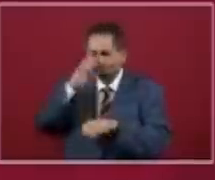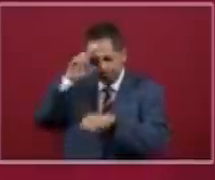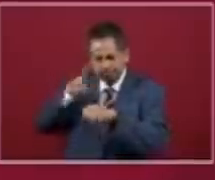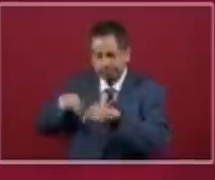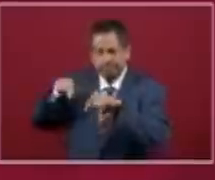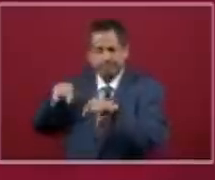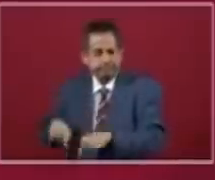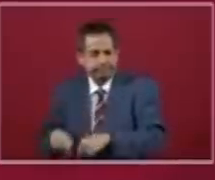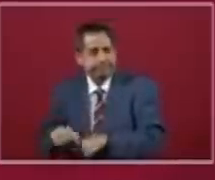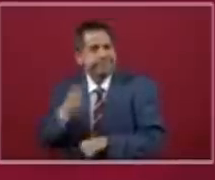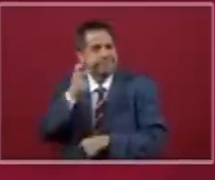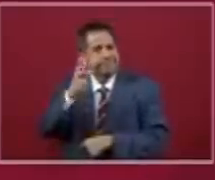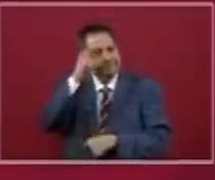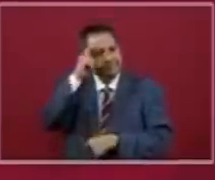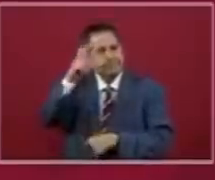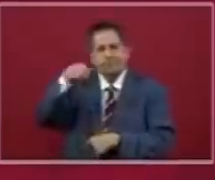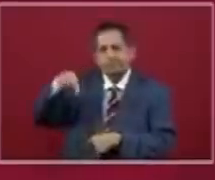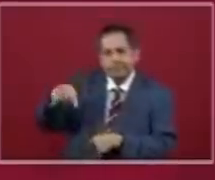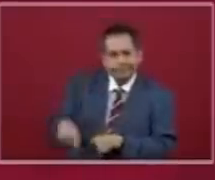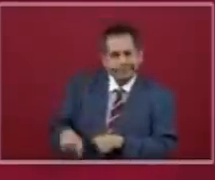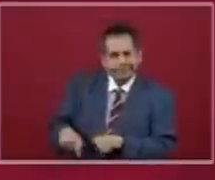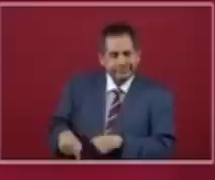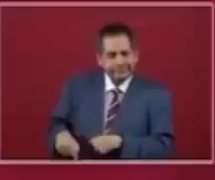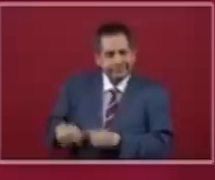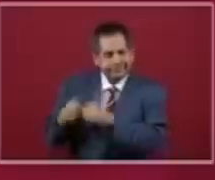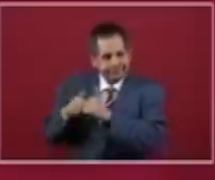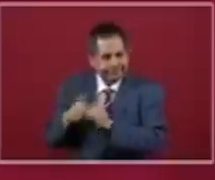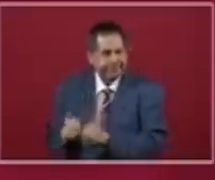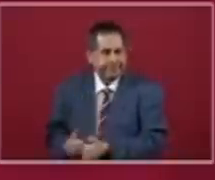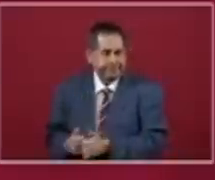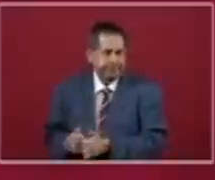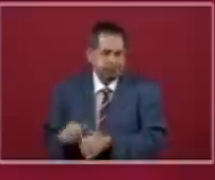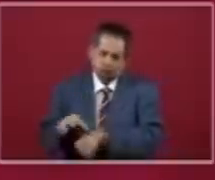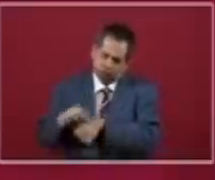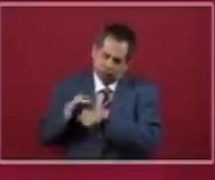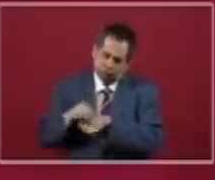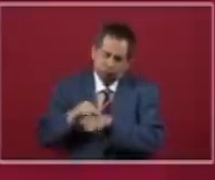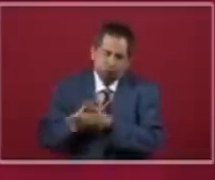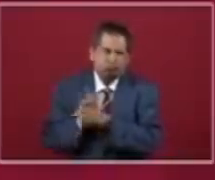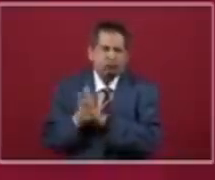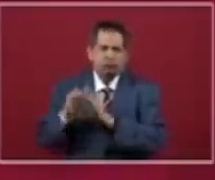culturas. Convertir ese sueño en realidad.